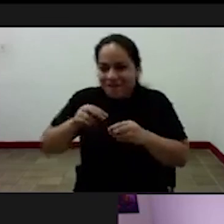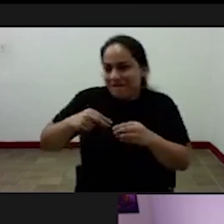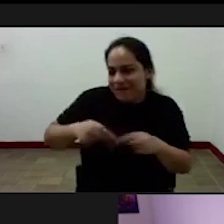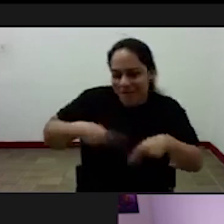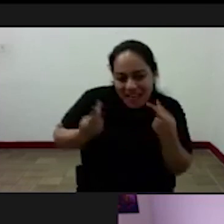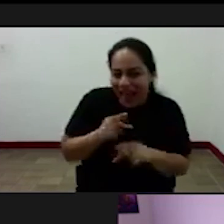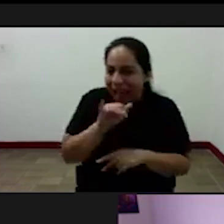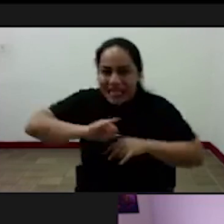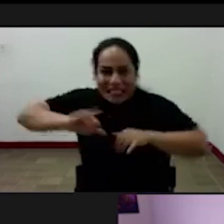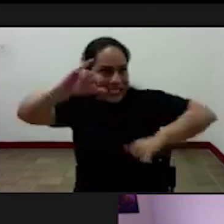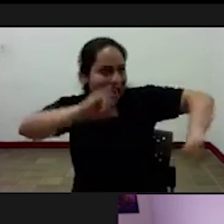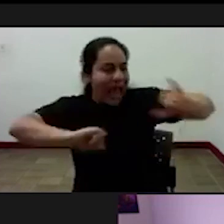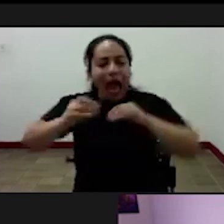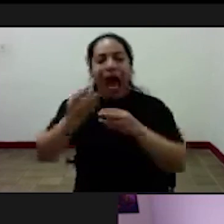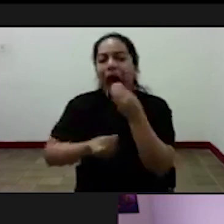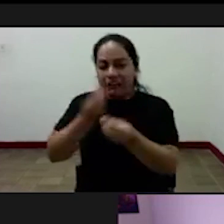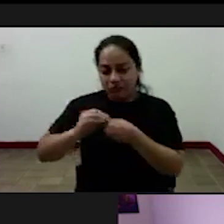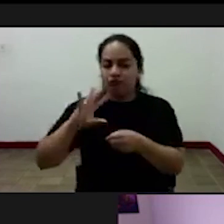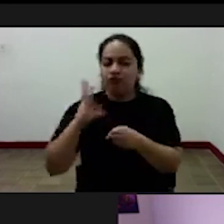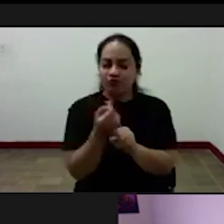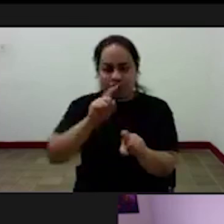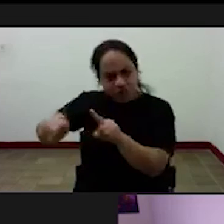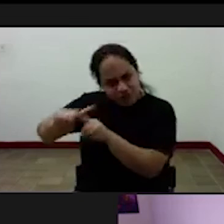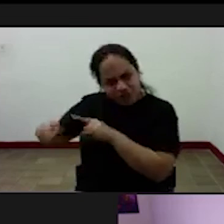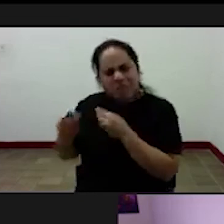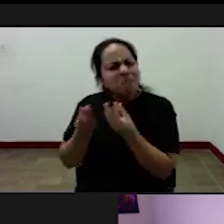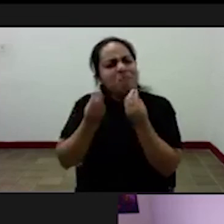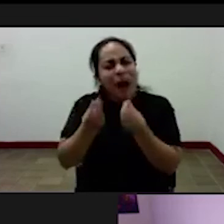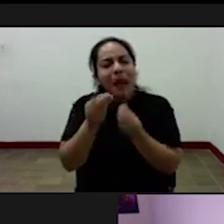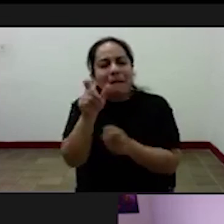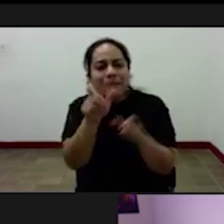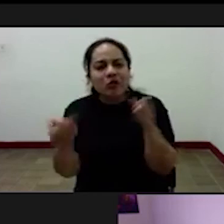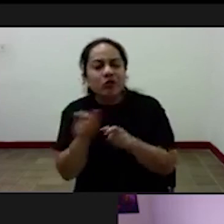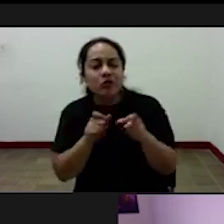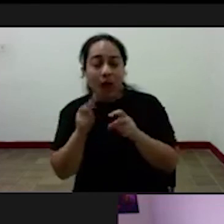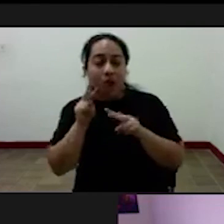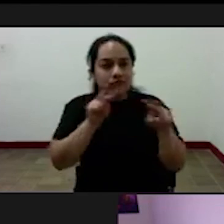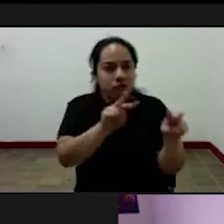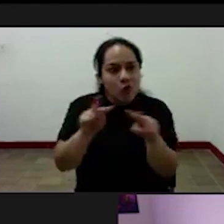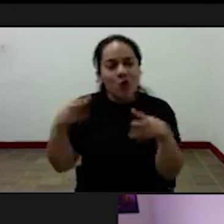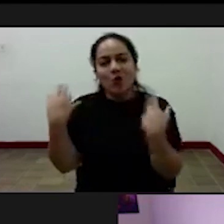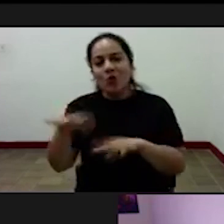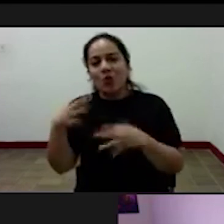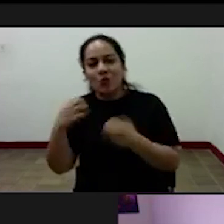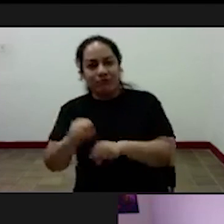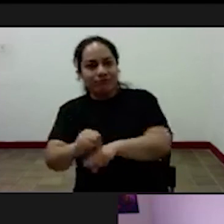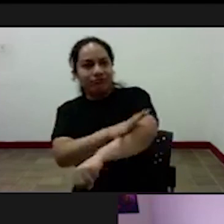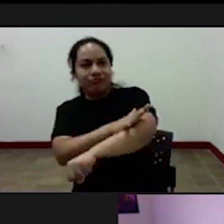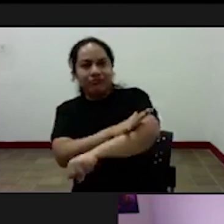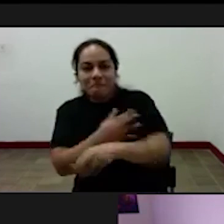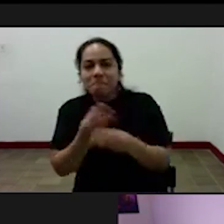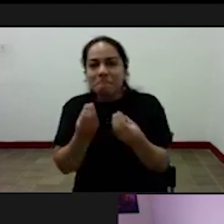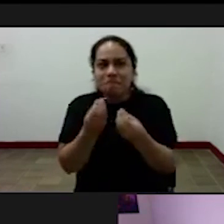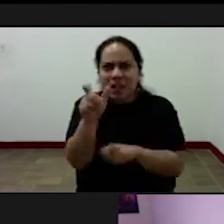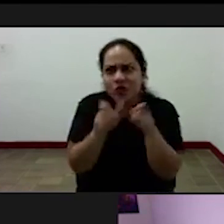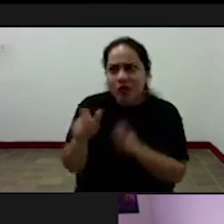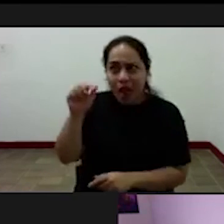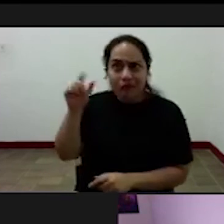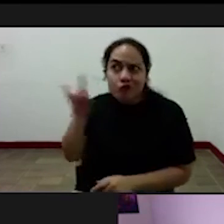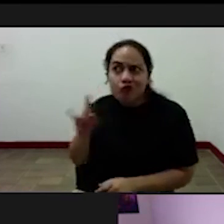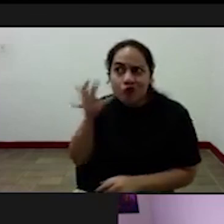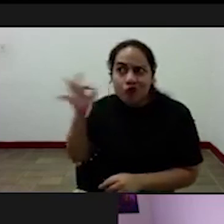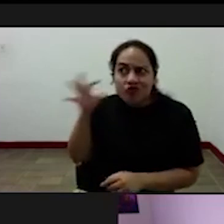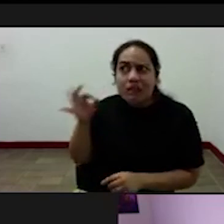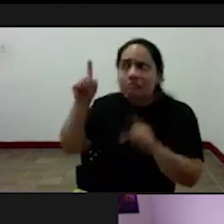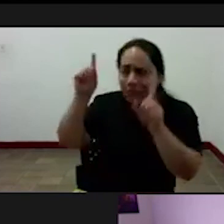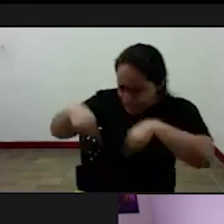están produciendo arte para que los que oímos, ¿no? Para los que oímos también. Es muy